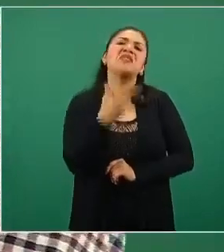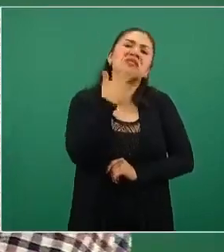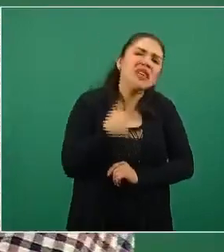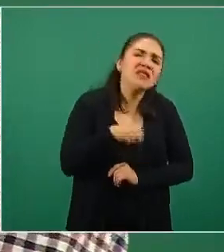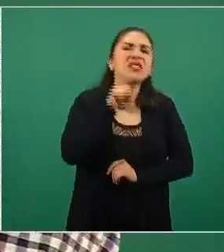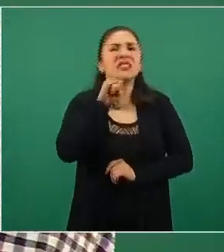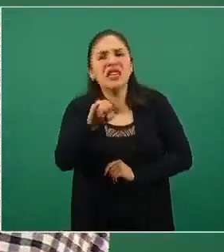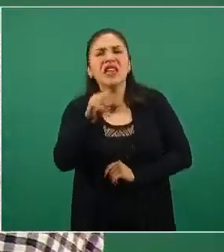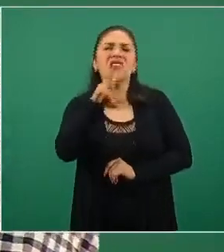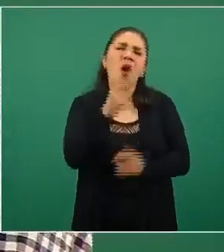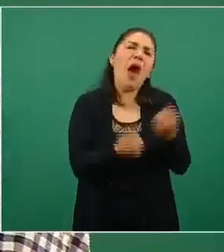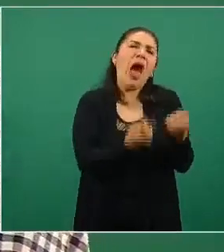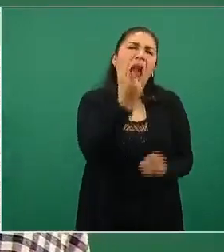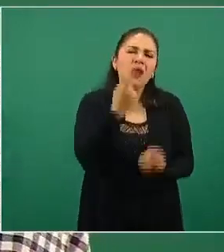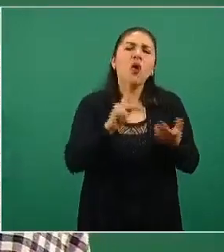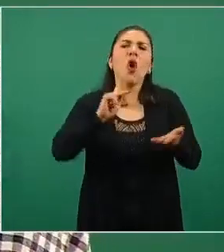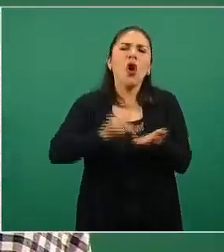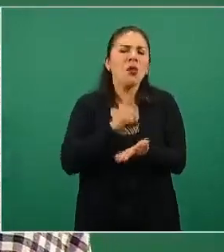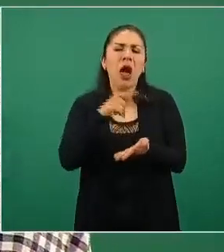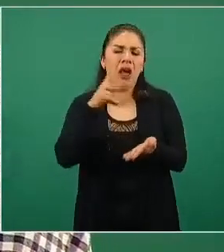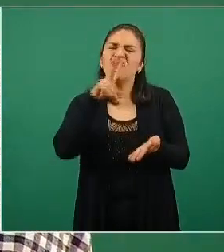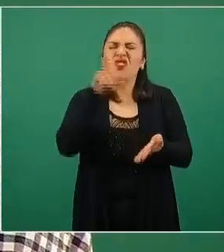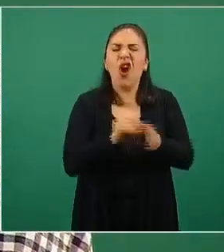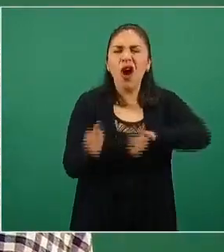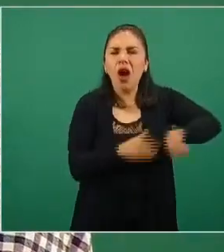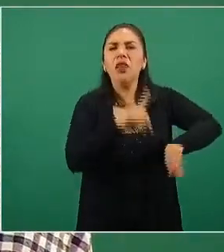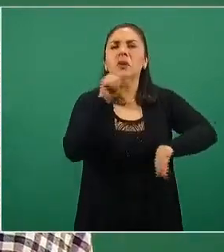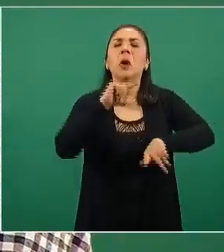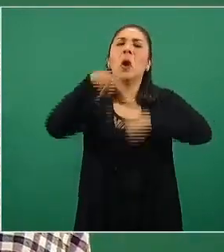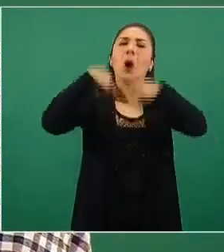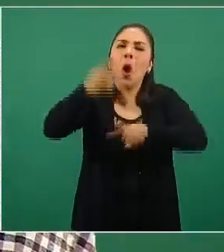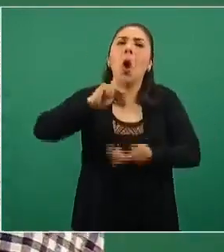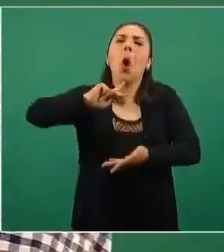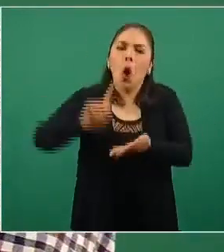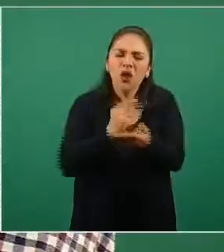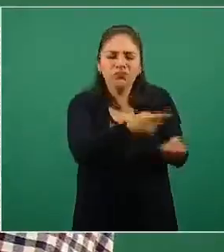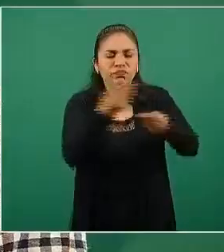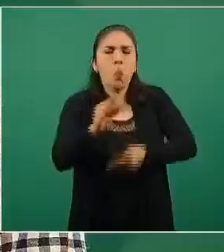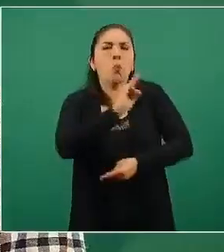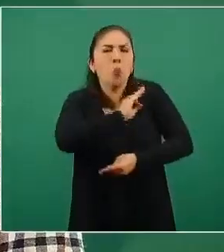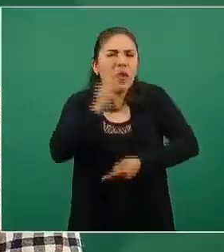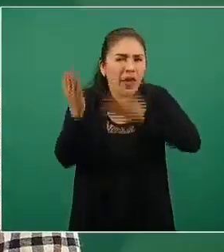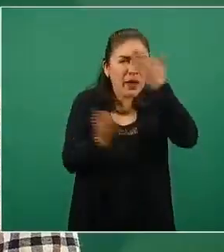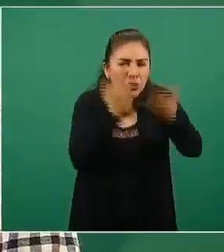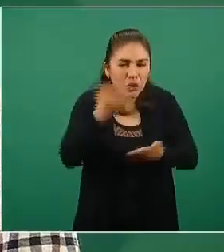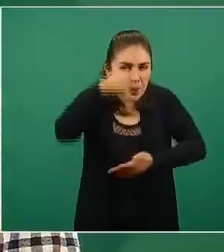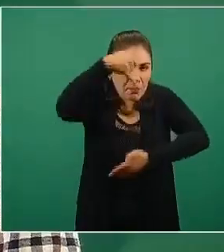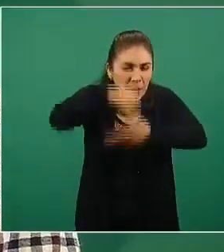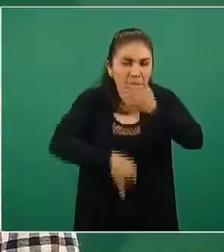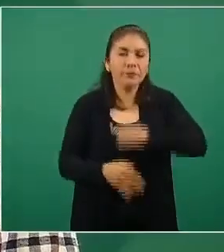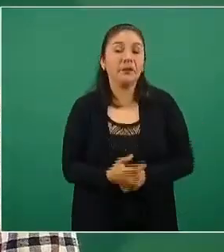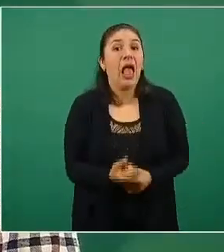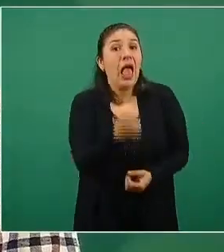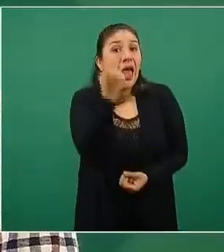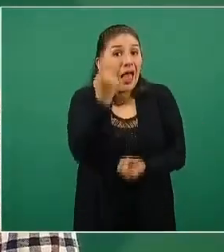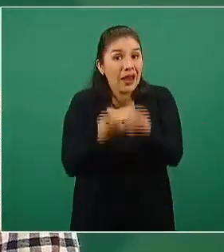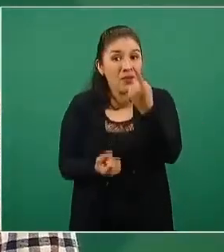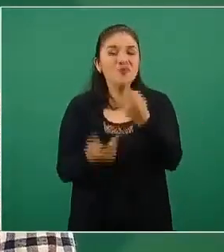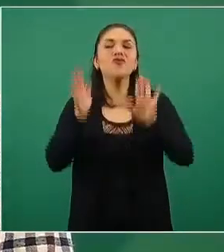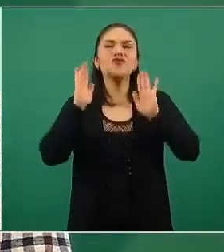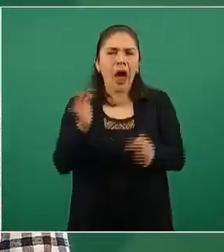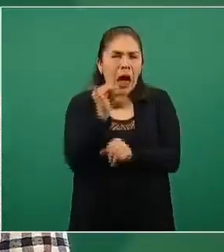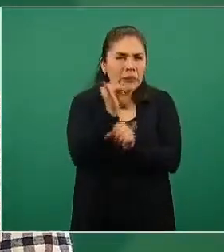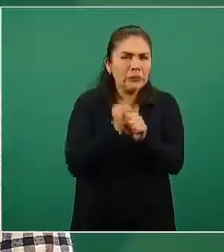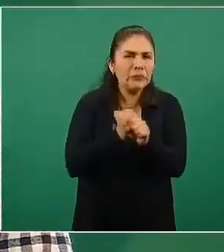luego se han retomado como posibles medicamentos en uso. Algunos, como suele ocurrir, se